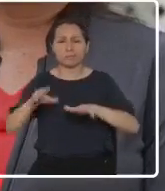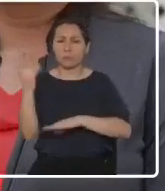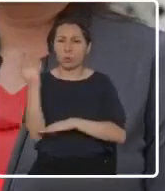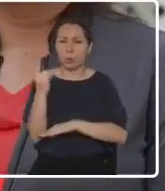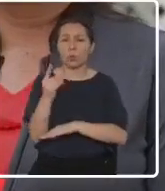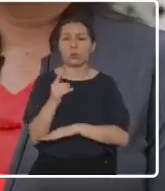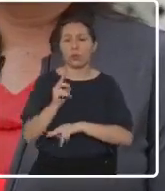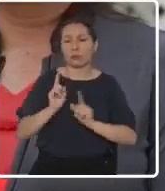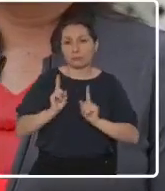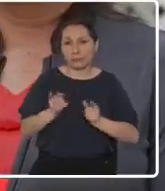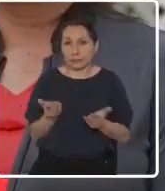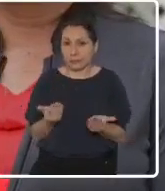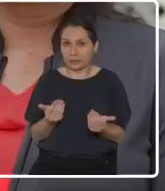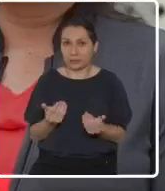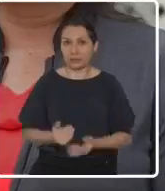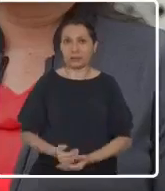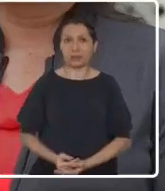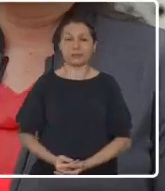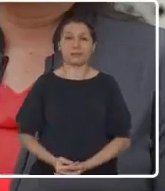de urgencia que se requiere.